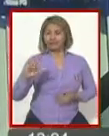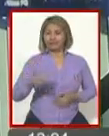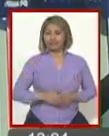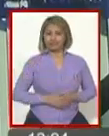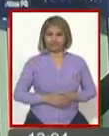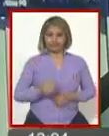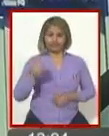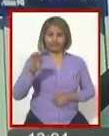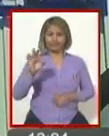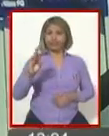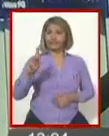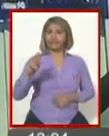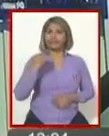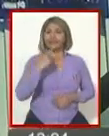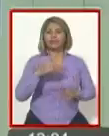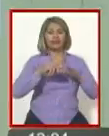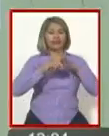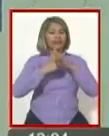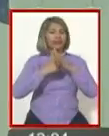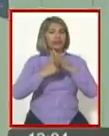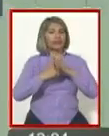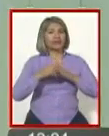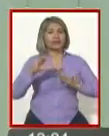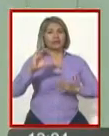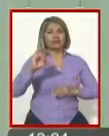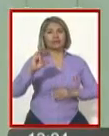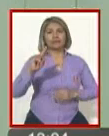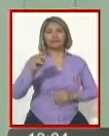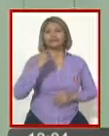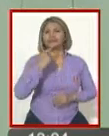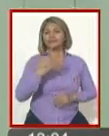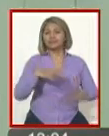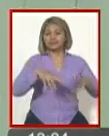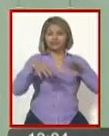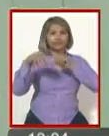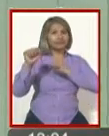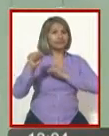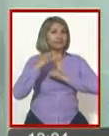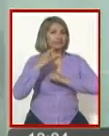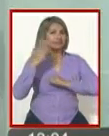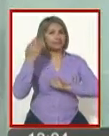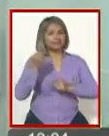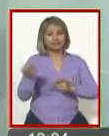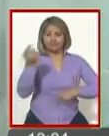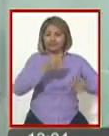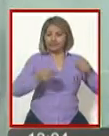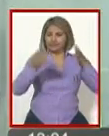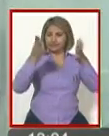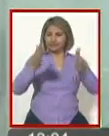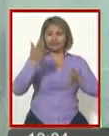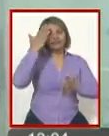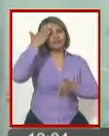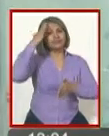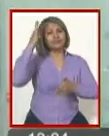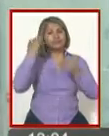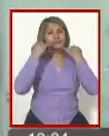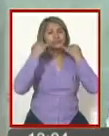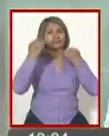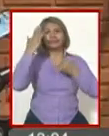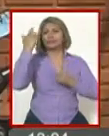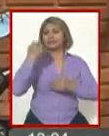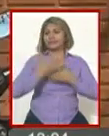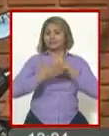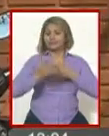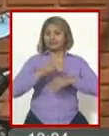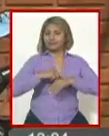conocer que AFP Previsión ha iniciado arbitraje ante la CIADI para definir la salida de nuestro país. Los aportantes indicaron desconocer esta información